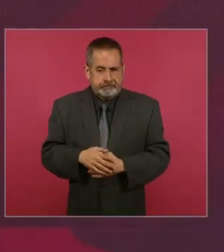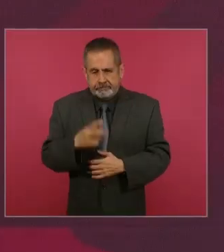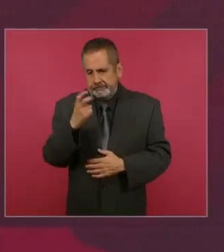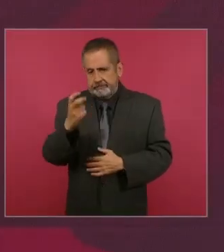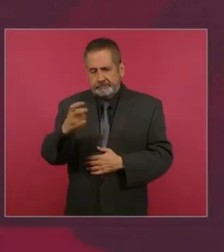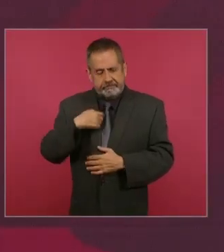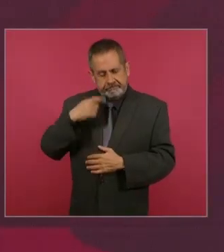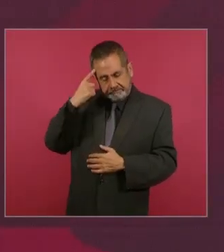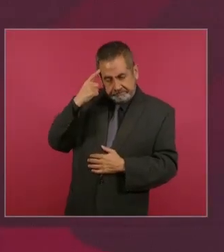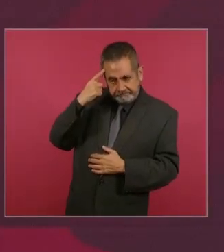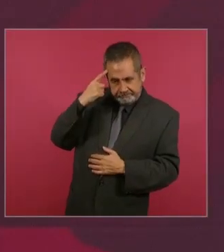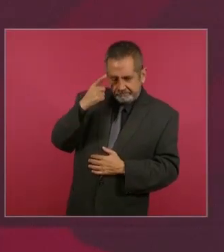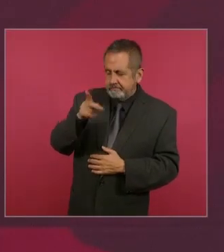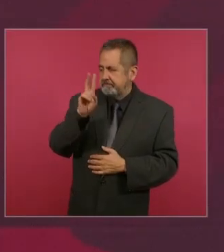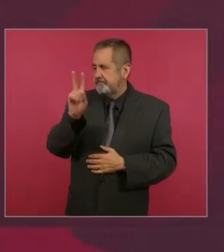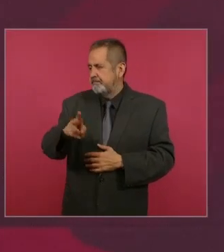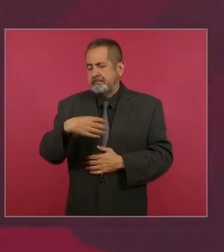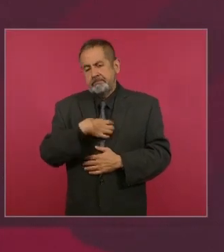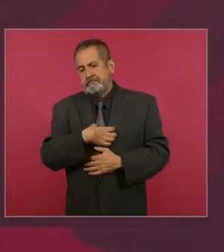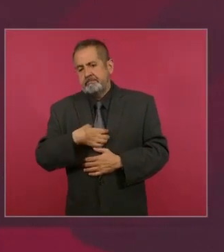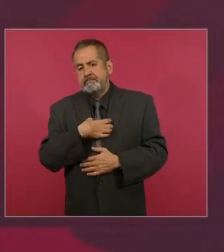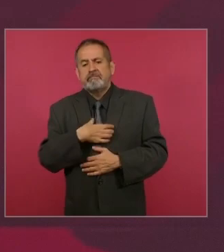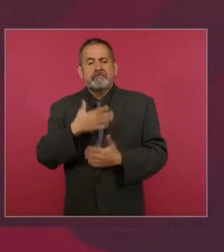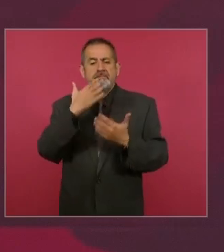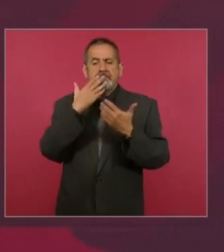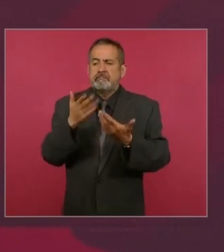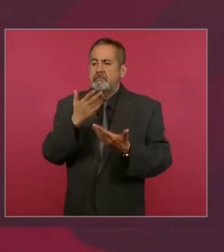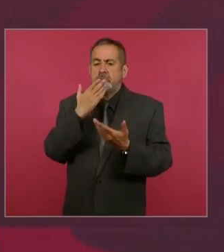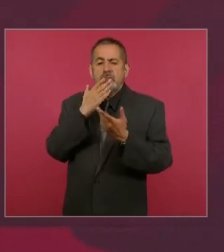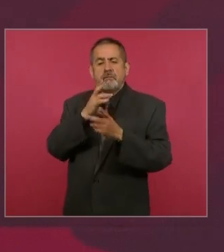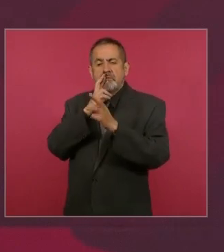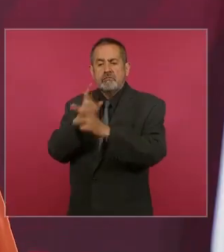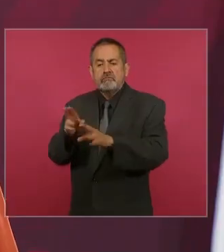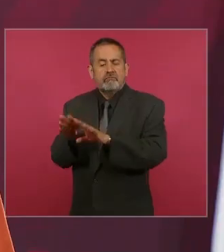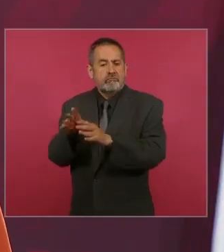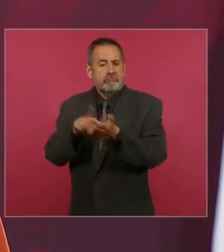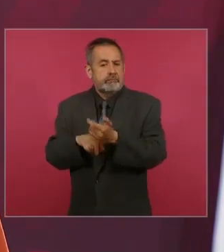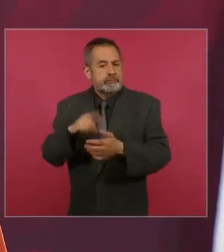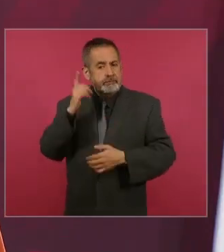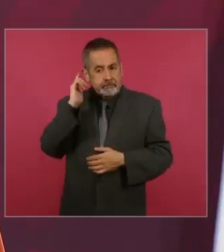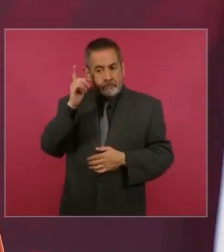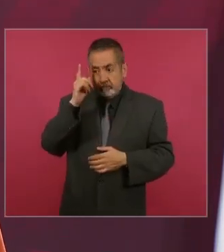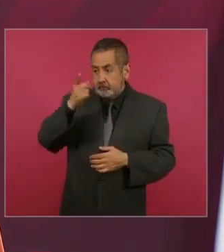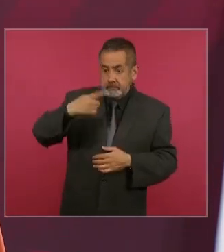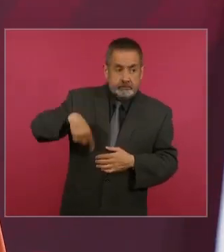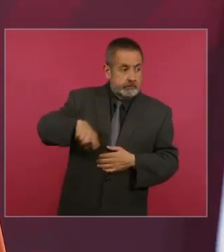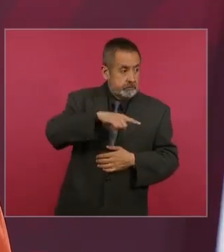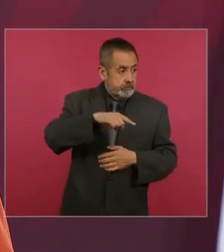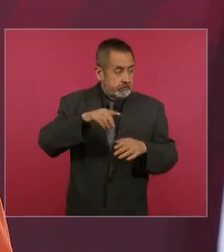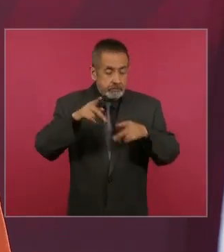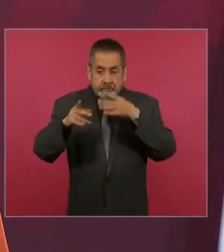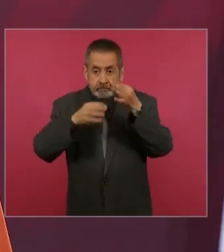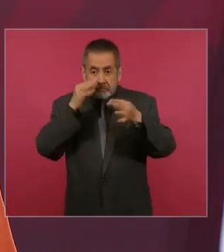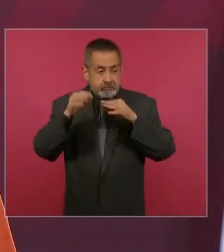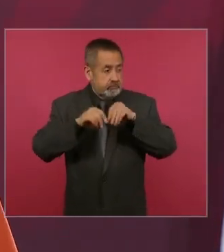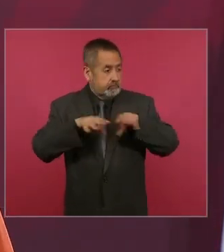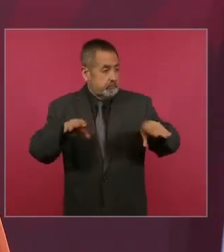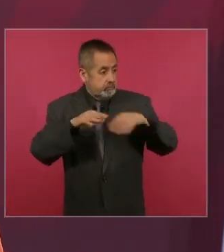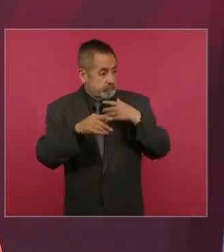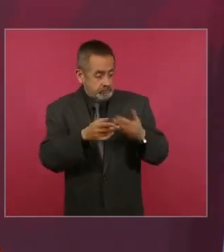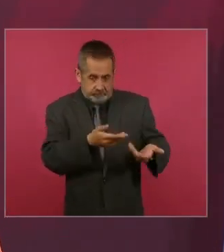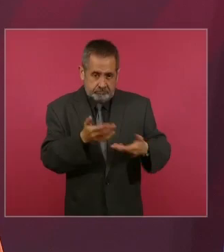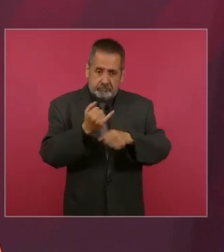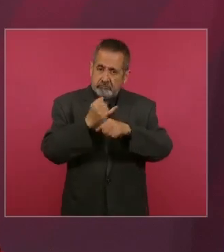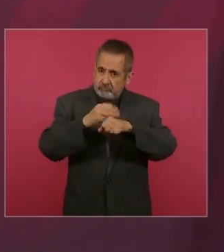muy contentos por estos resultados y ojalá que los medios de comunicación difundan, porque es